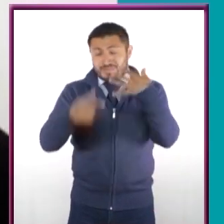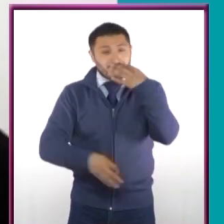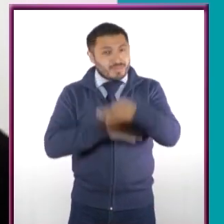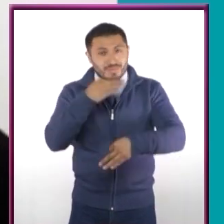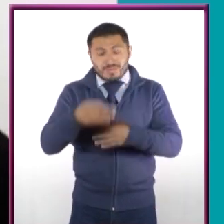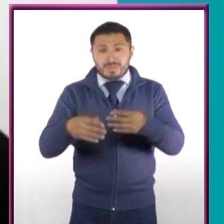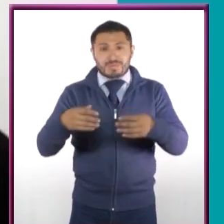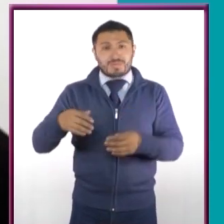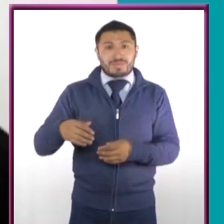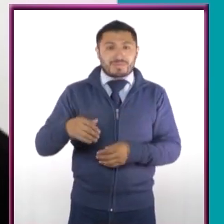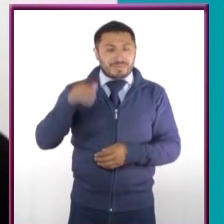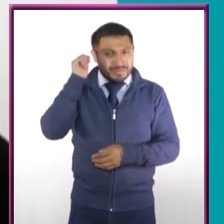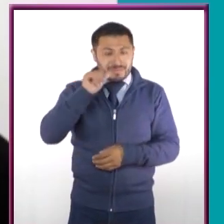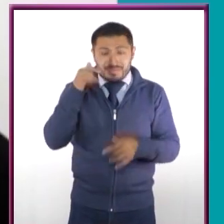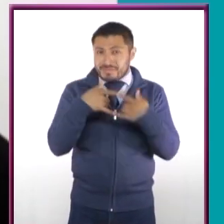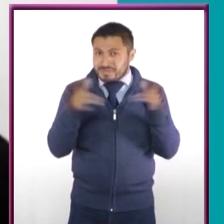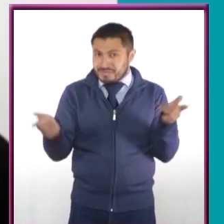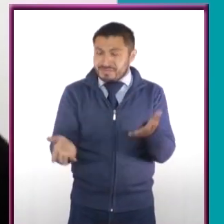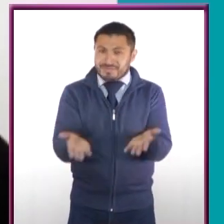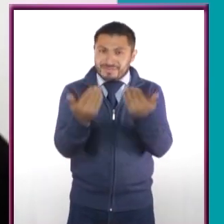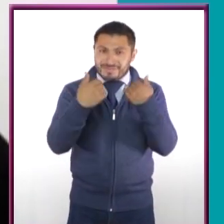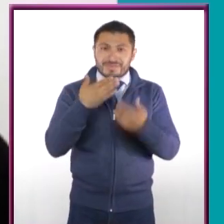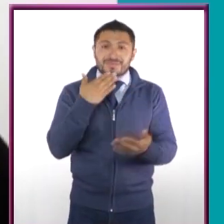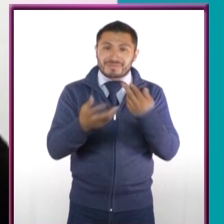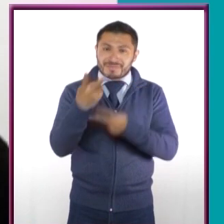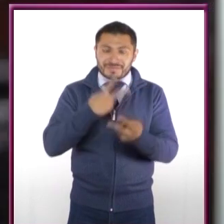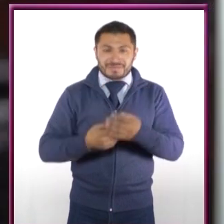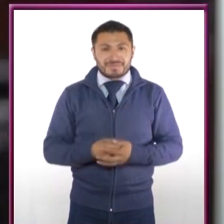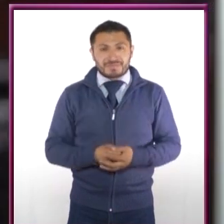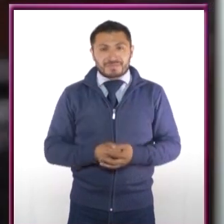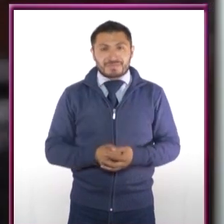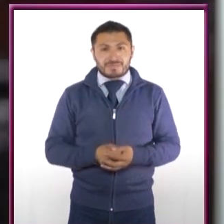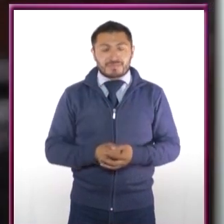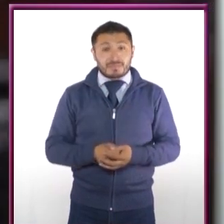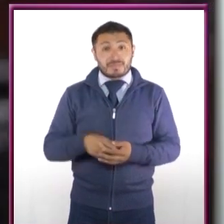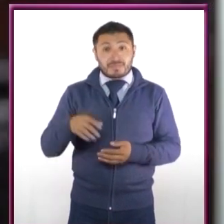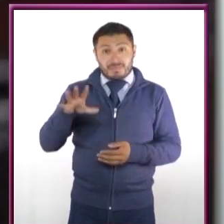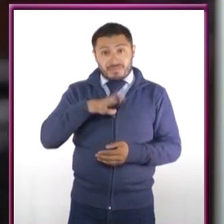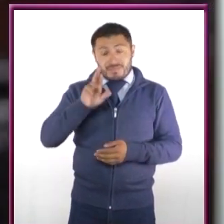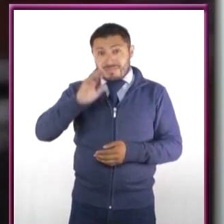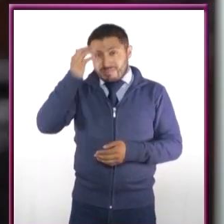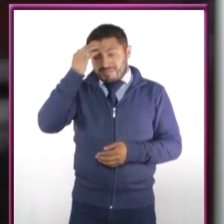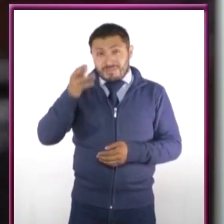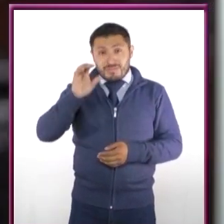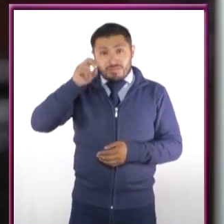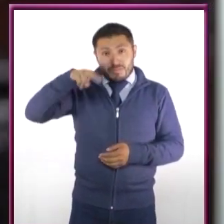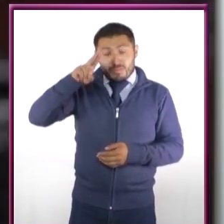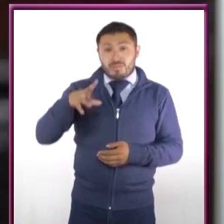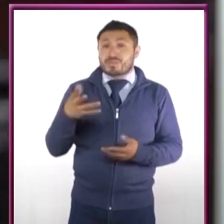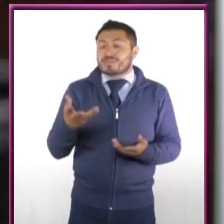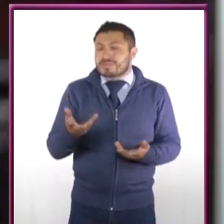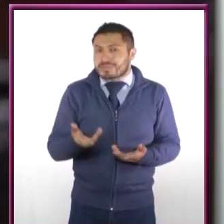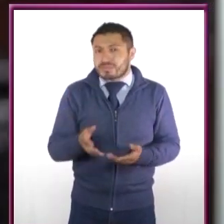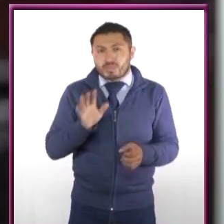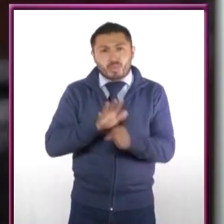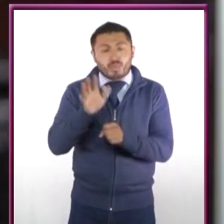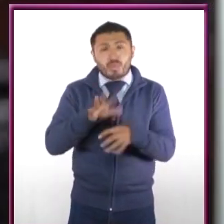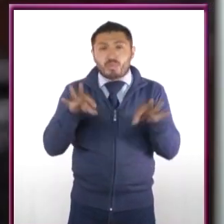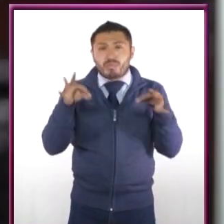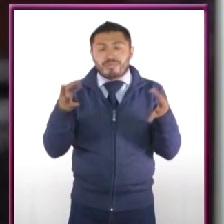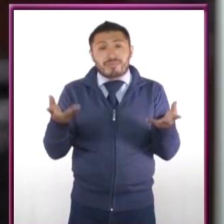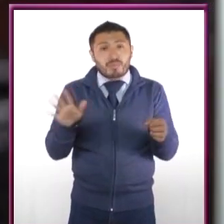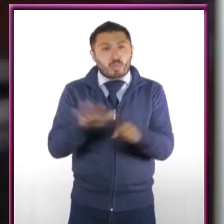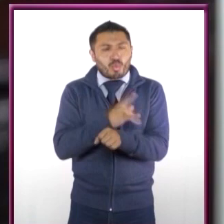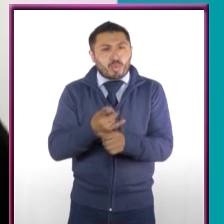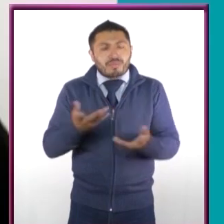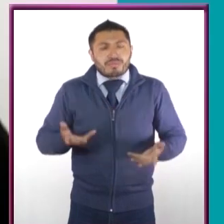tanto del programa Nube, están a su disposición. Tienen un reconocimiento por parte de la ONU. ¿Qué reconocimiento es